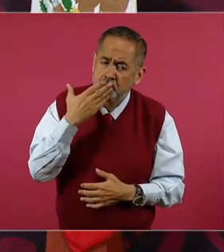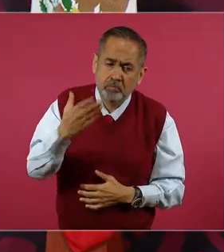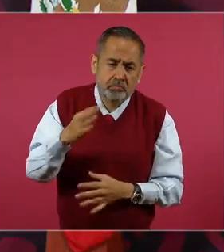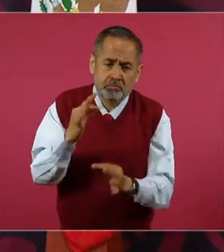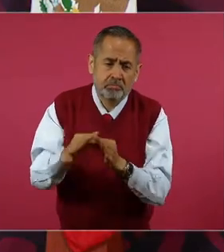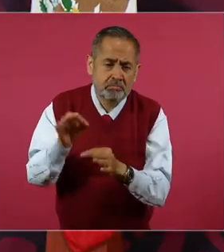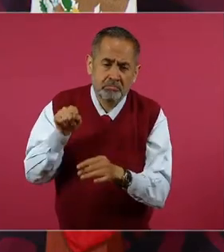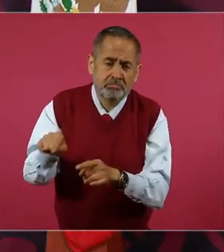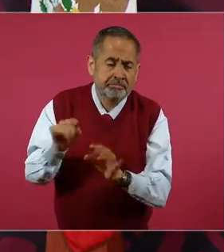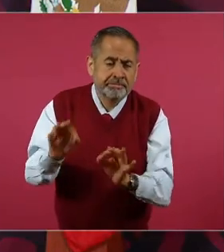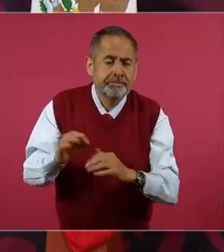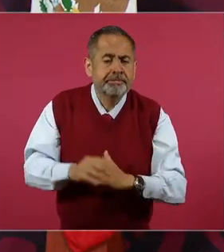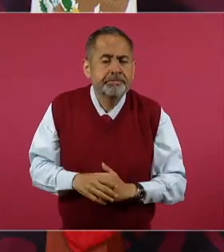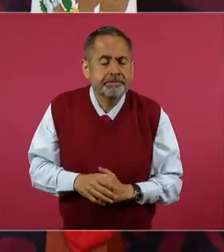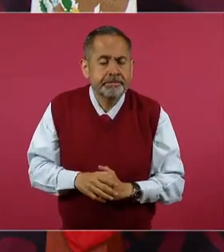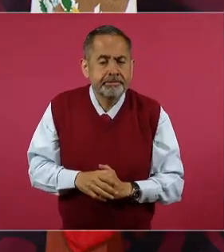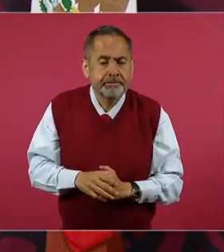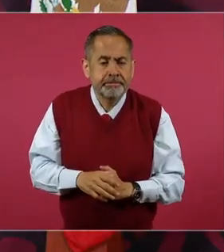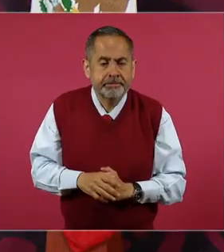y hay que